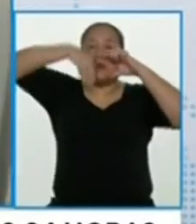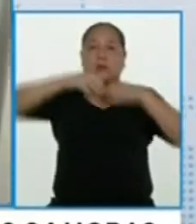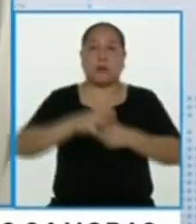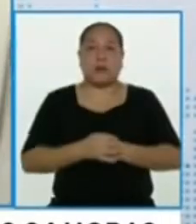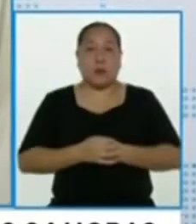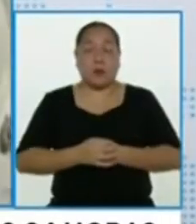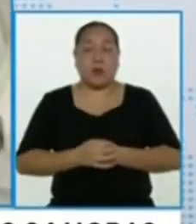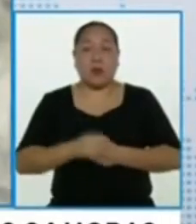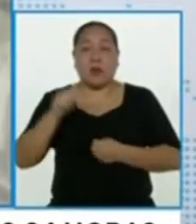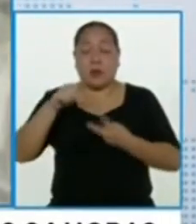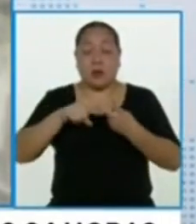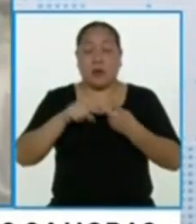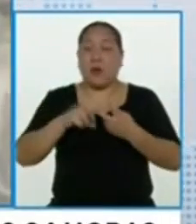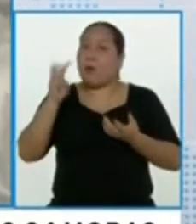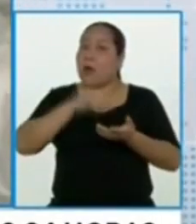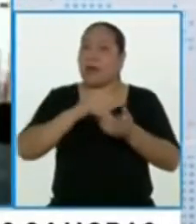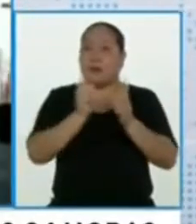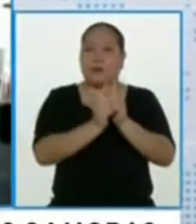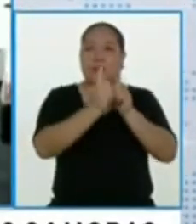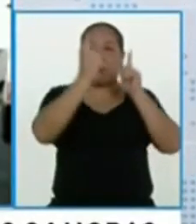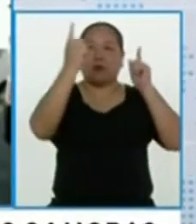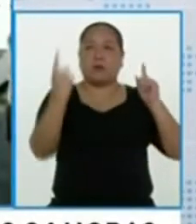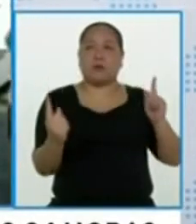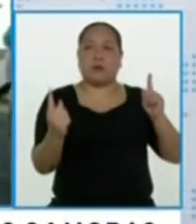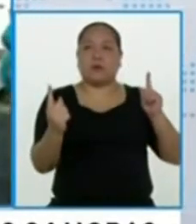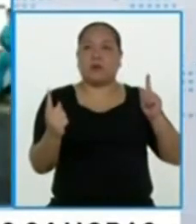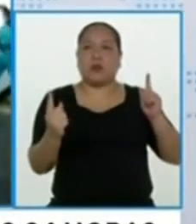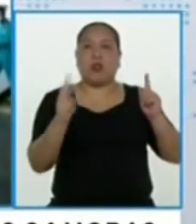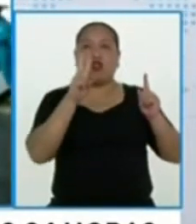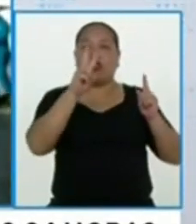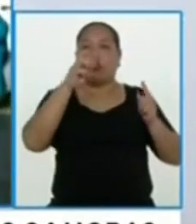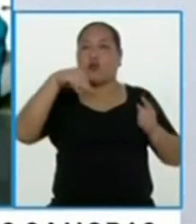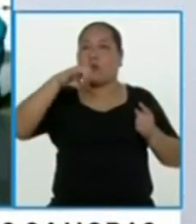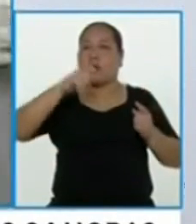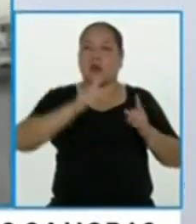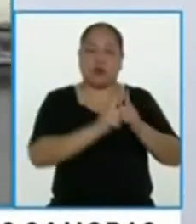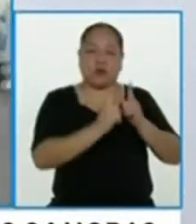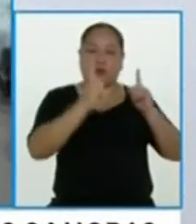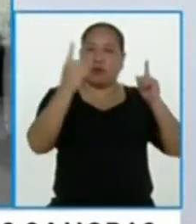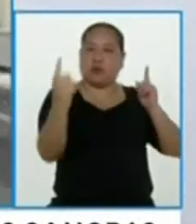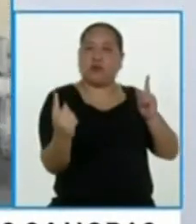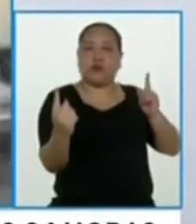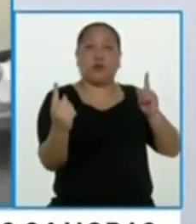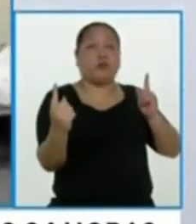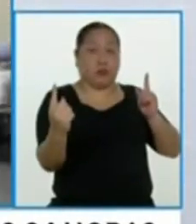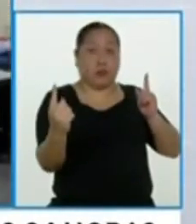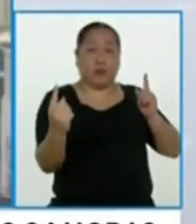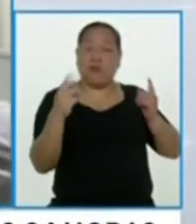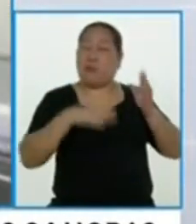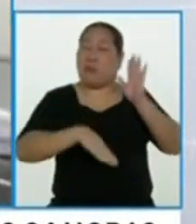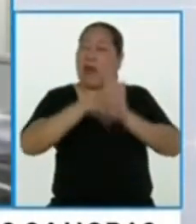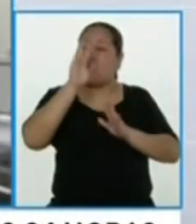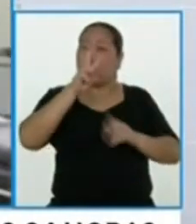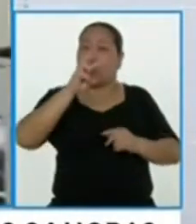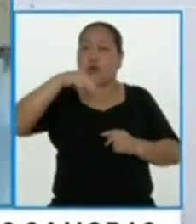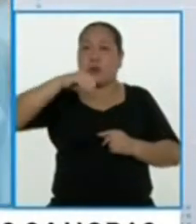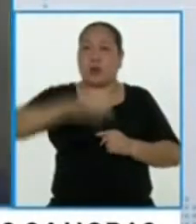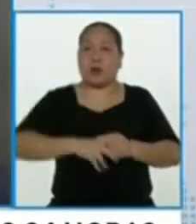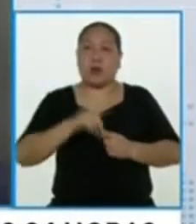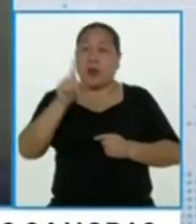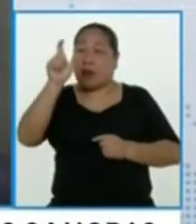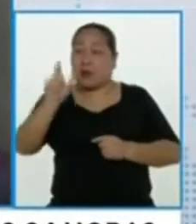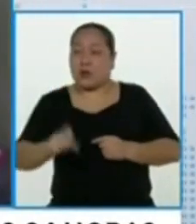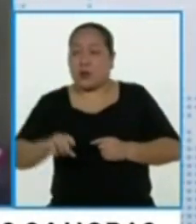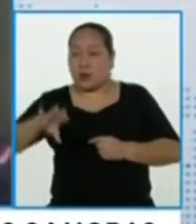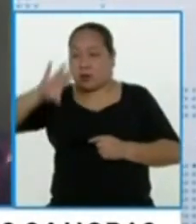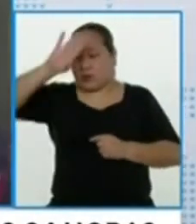tienes que mantener más distanciamiento. ¿Dos metros? Un metro y medio, dos metros, es más de 2 metros ahora. Y si encima la persona que está infectada no usa